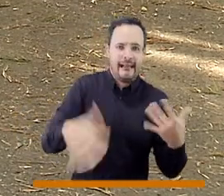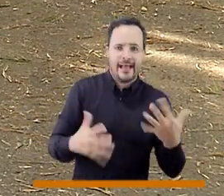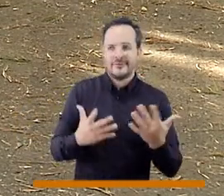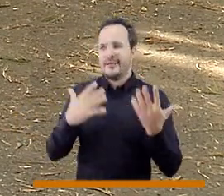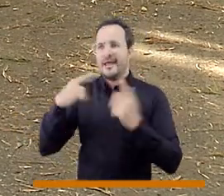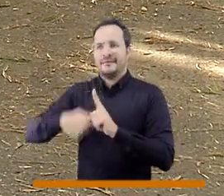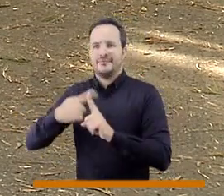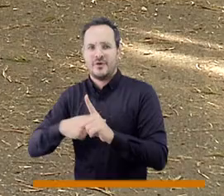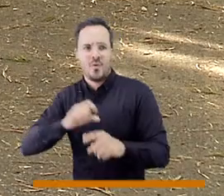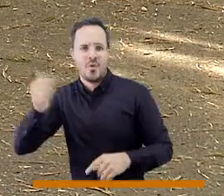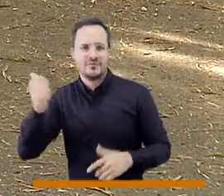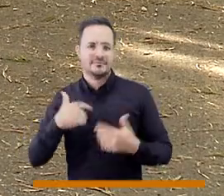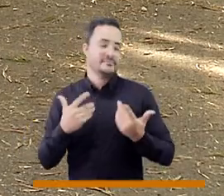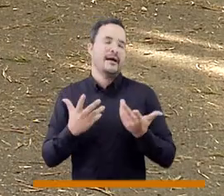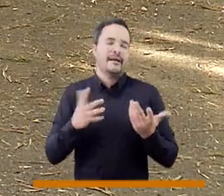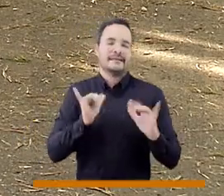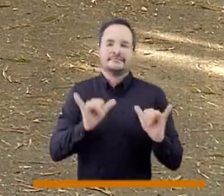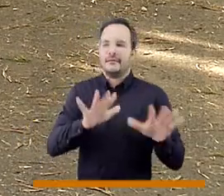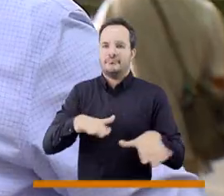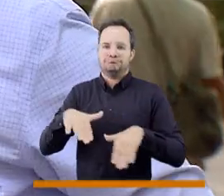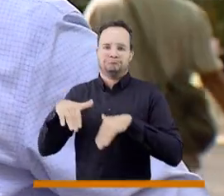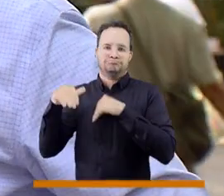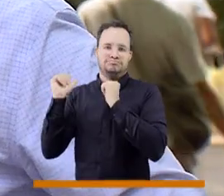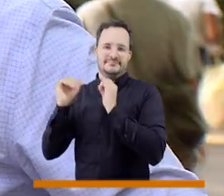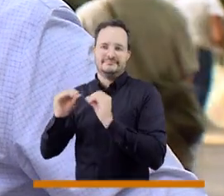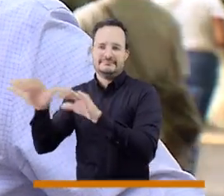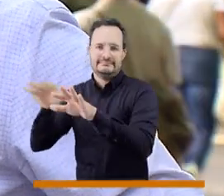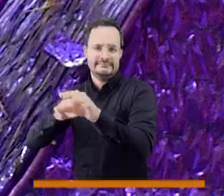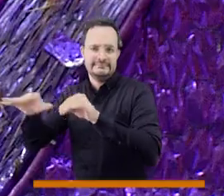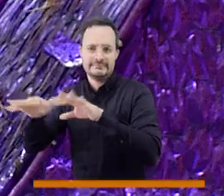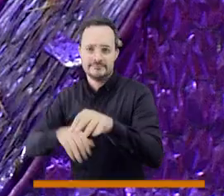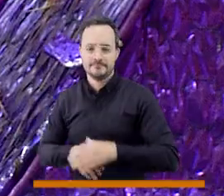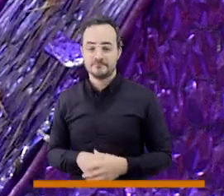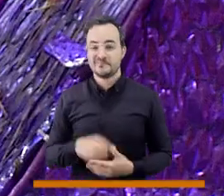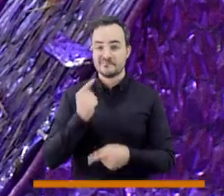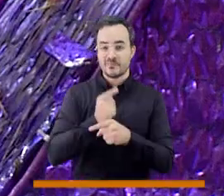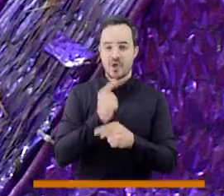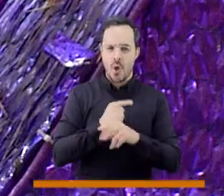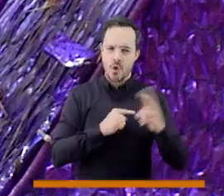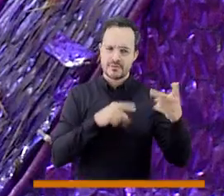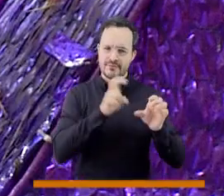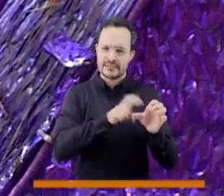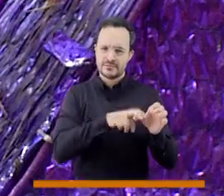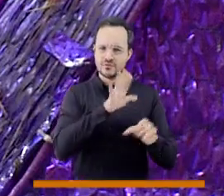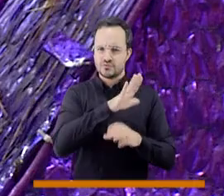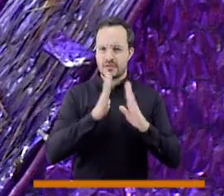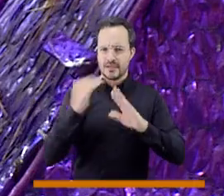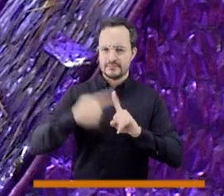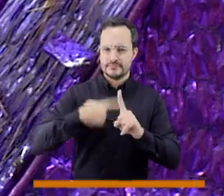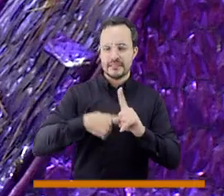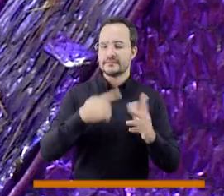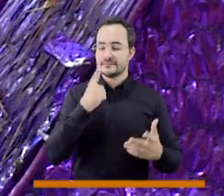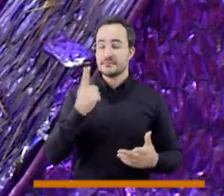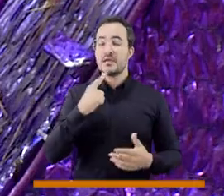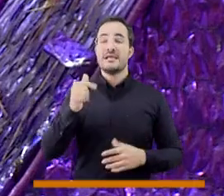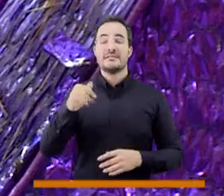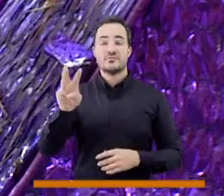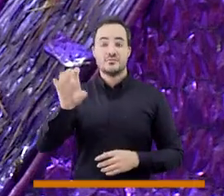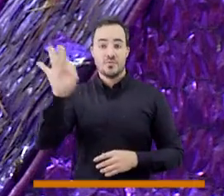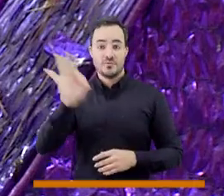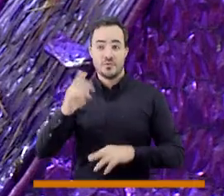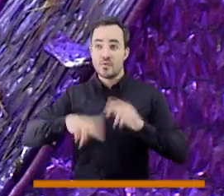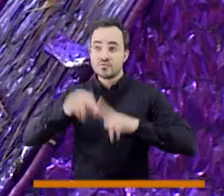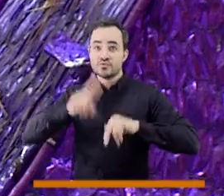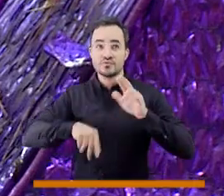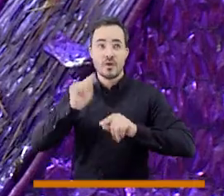buscar arriendos y dónde ir en otros sectores de la ciudad. Y a eso se suma un agravante, y es que dice Fede Lonjas que solamente el 18%